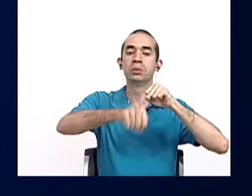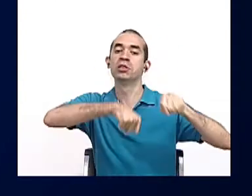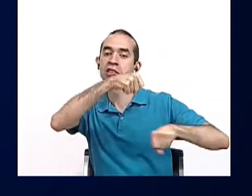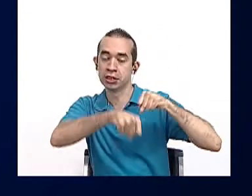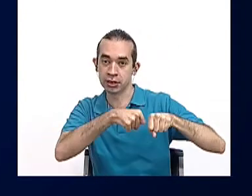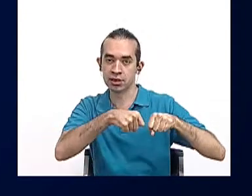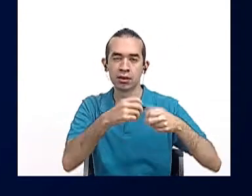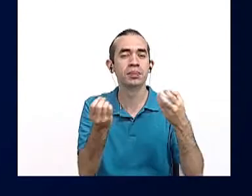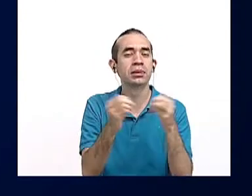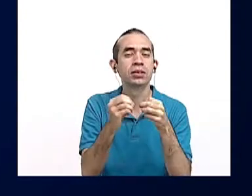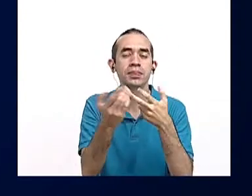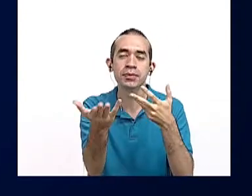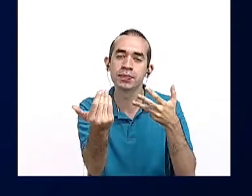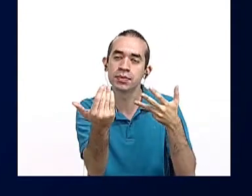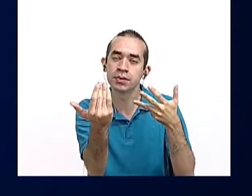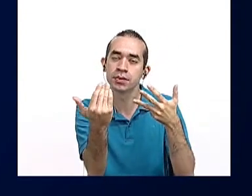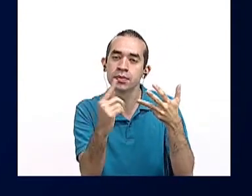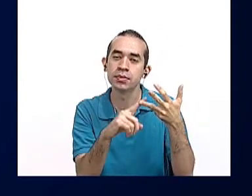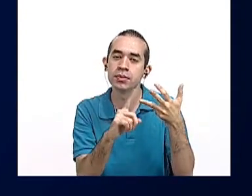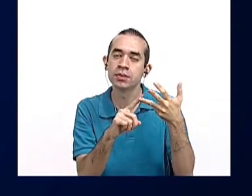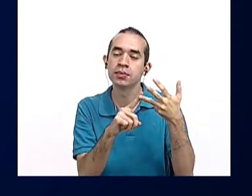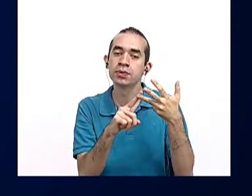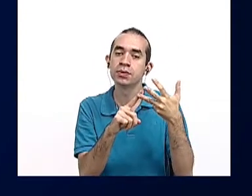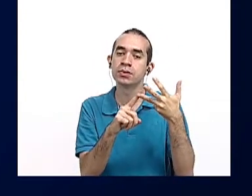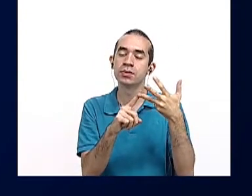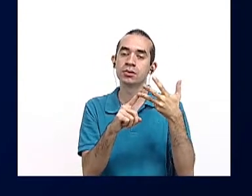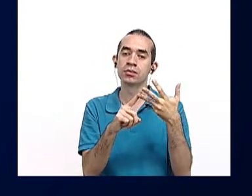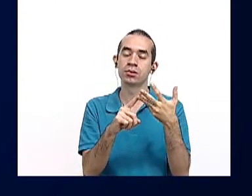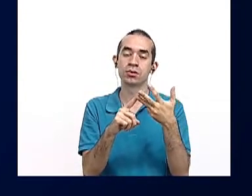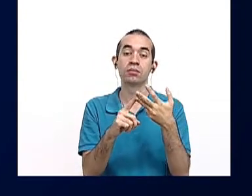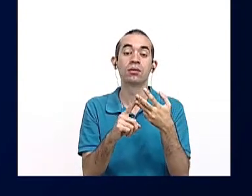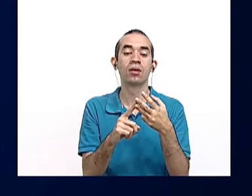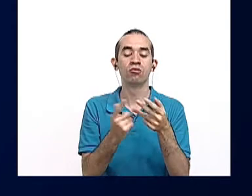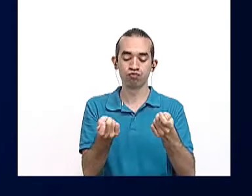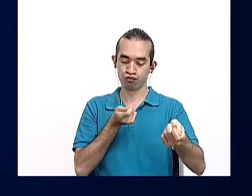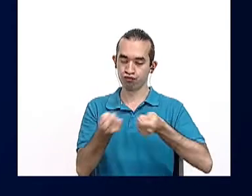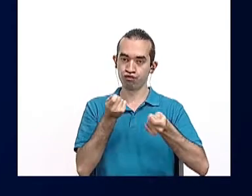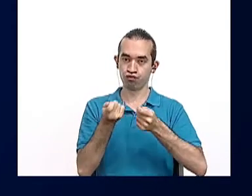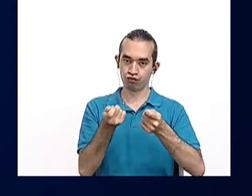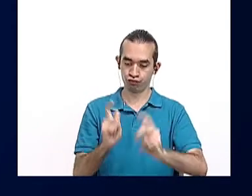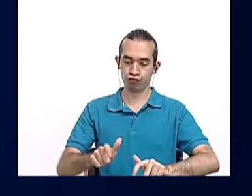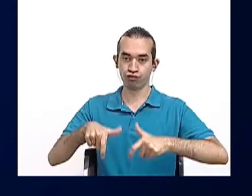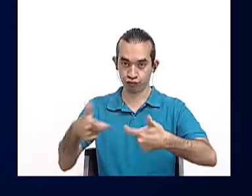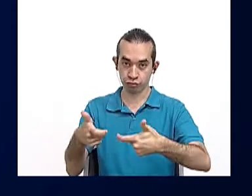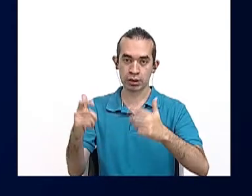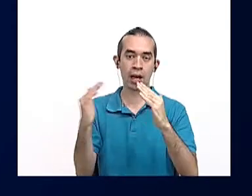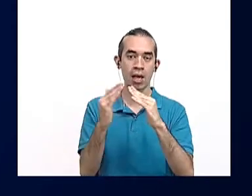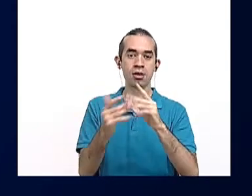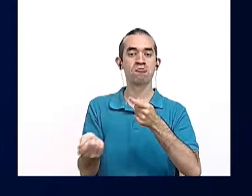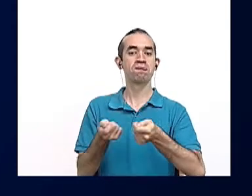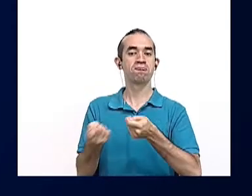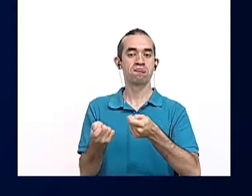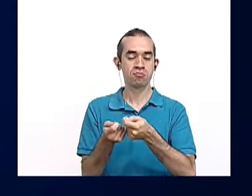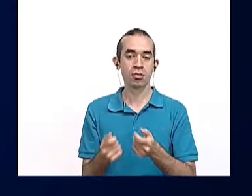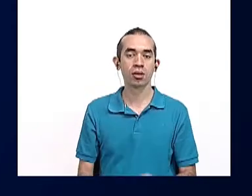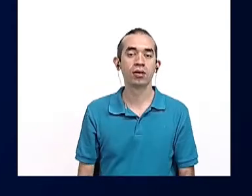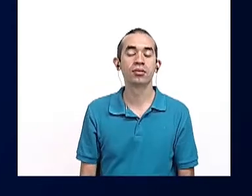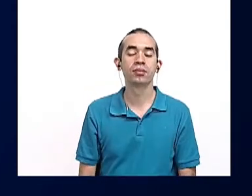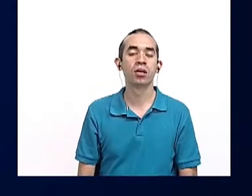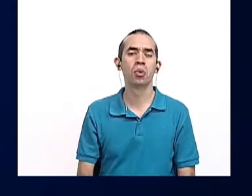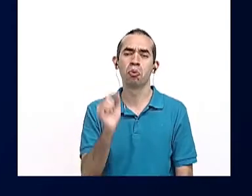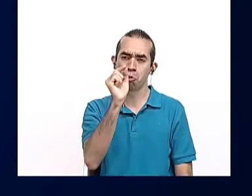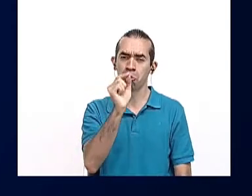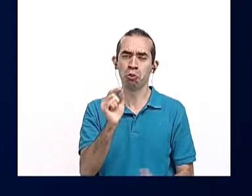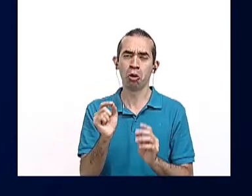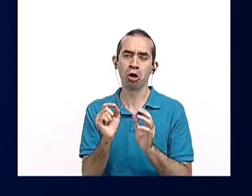bien. ¿Qué otra cosa? De realizar un buen manejo de los residuos sólidos en nuestra casa. Claro, son pequeñas acciones y